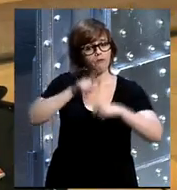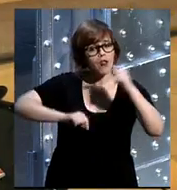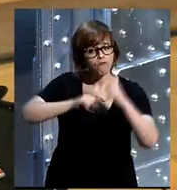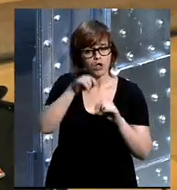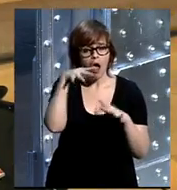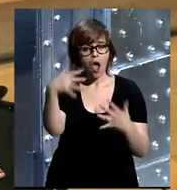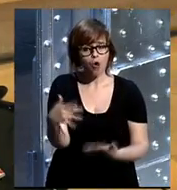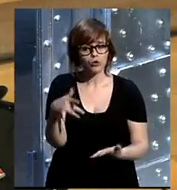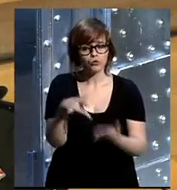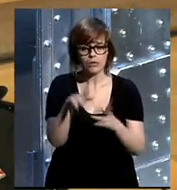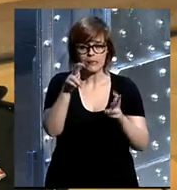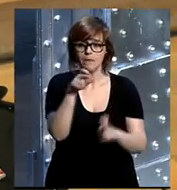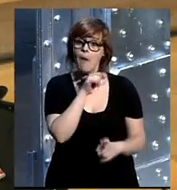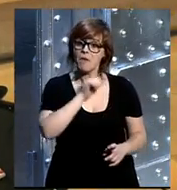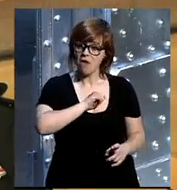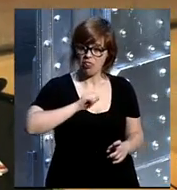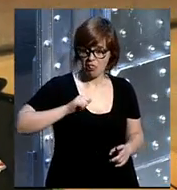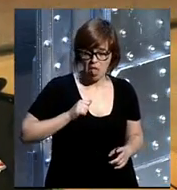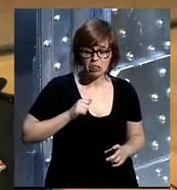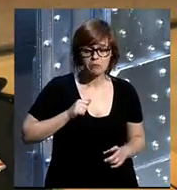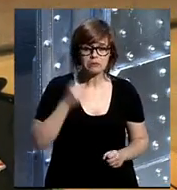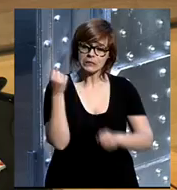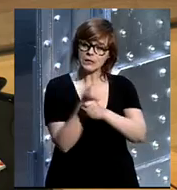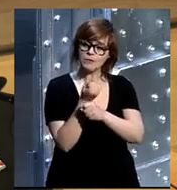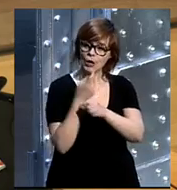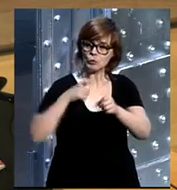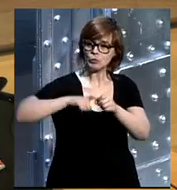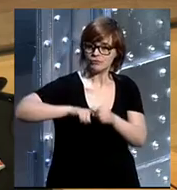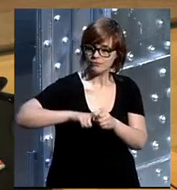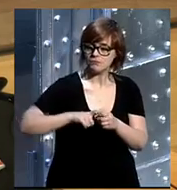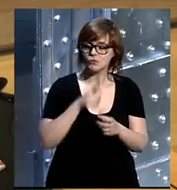a la privacidad. Y no me quería marchar